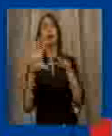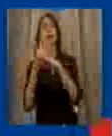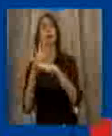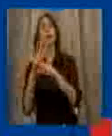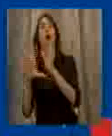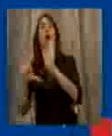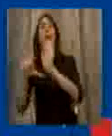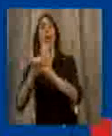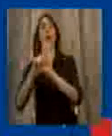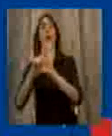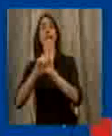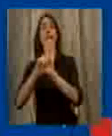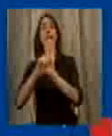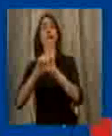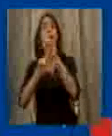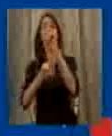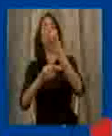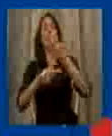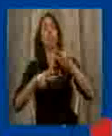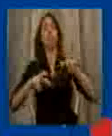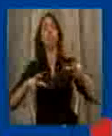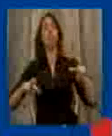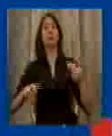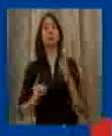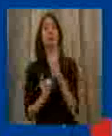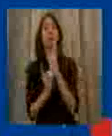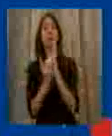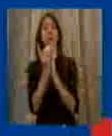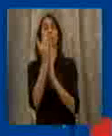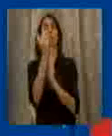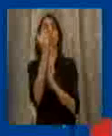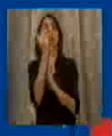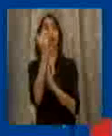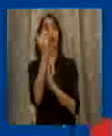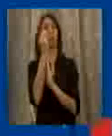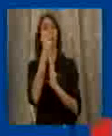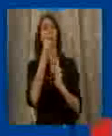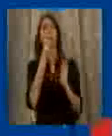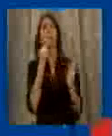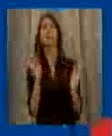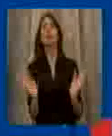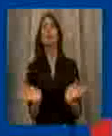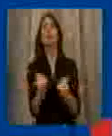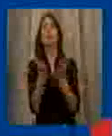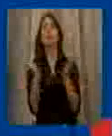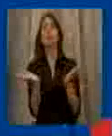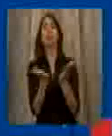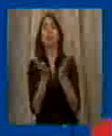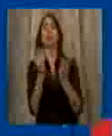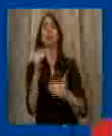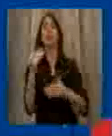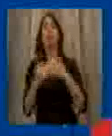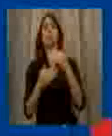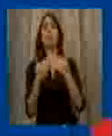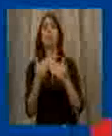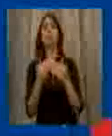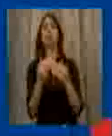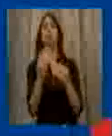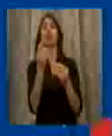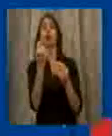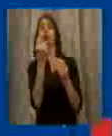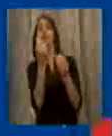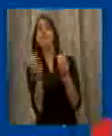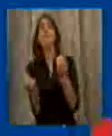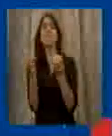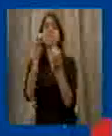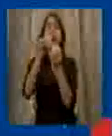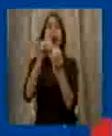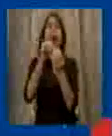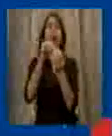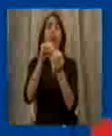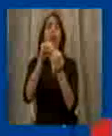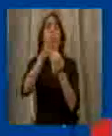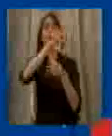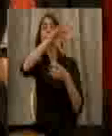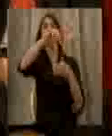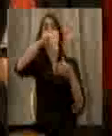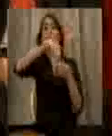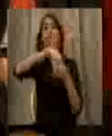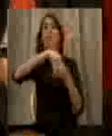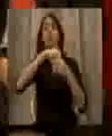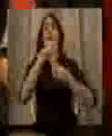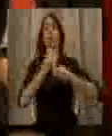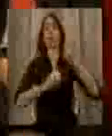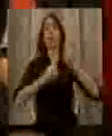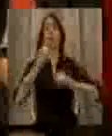de investigación y desarrollo, que está facilitando el proceso de valor agregado al interior de las empresas